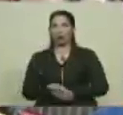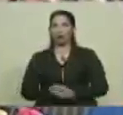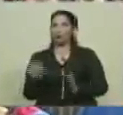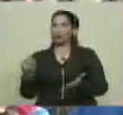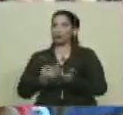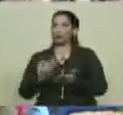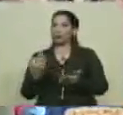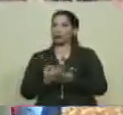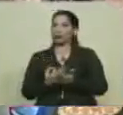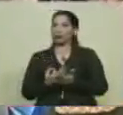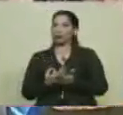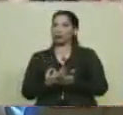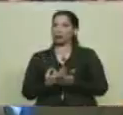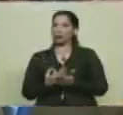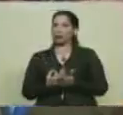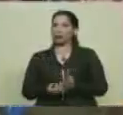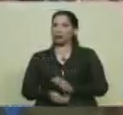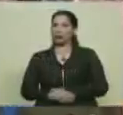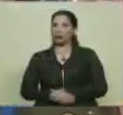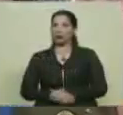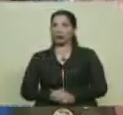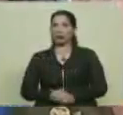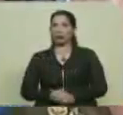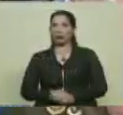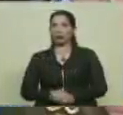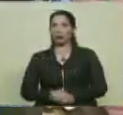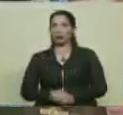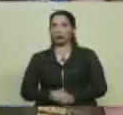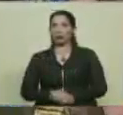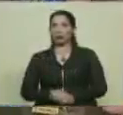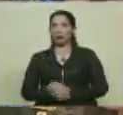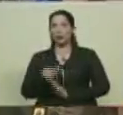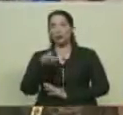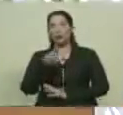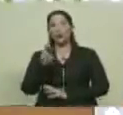o el coronel Luis Reyes.